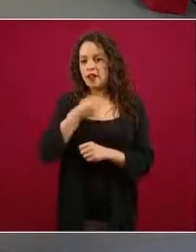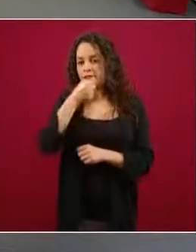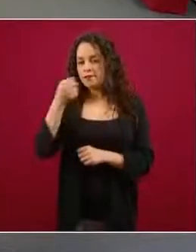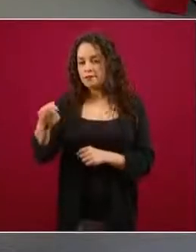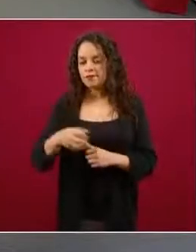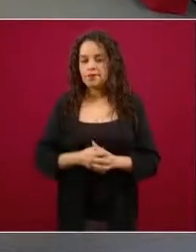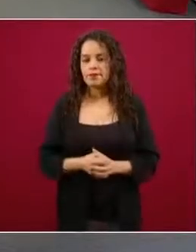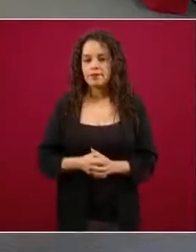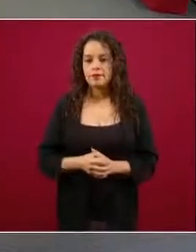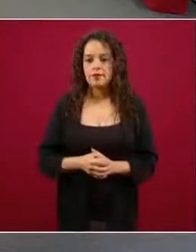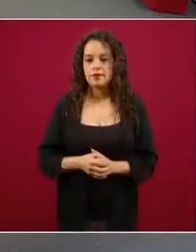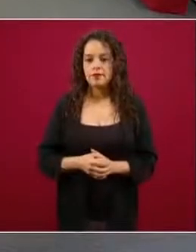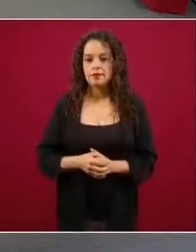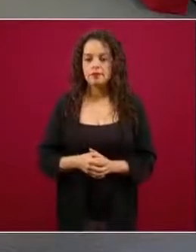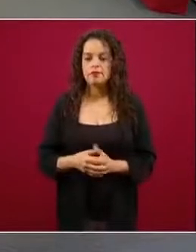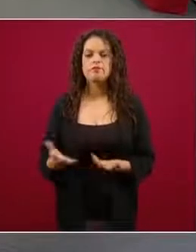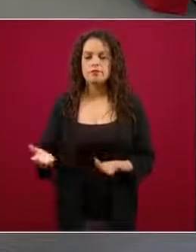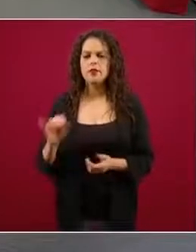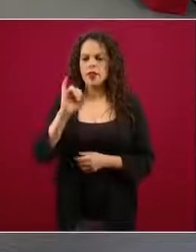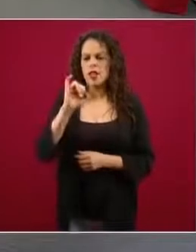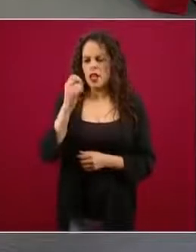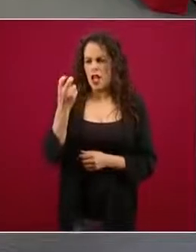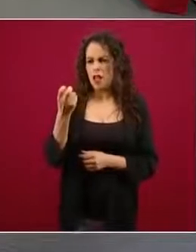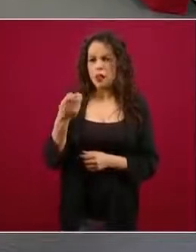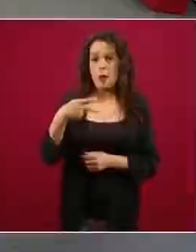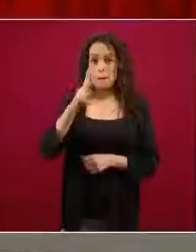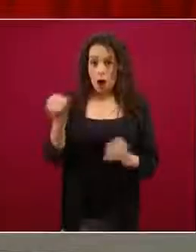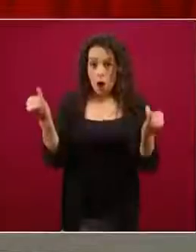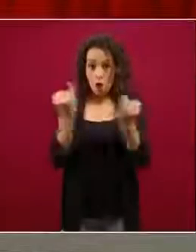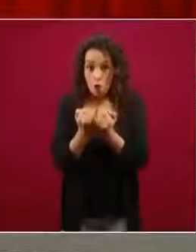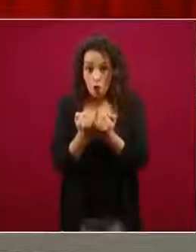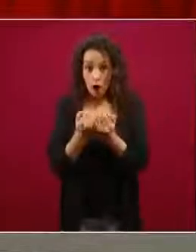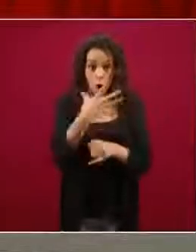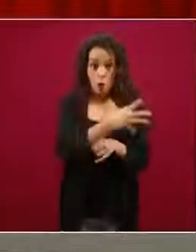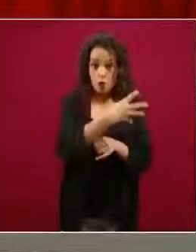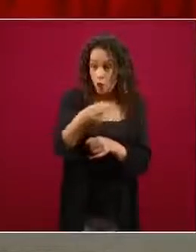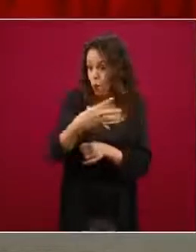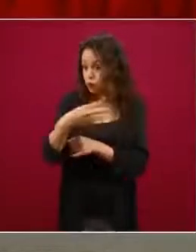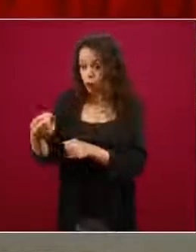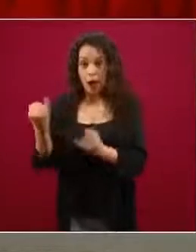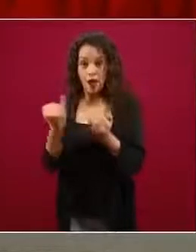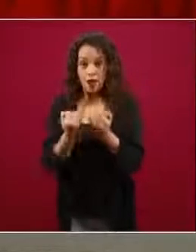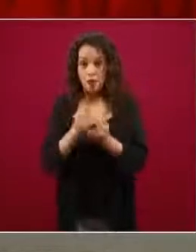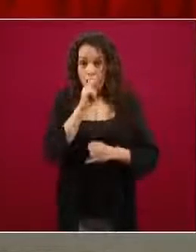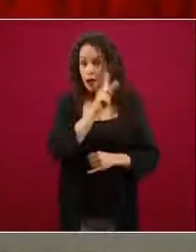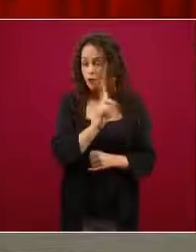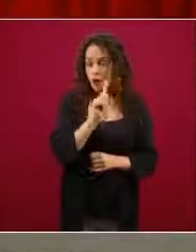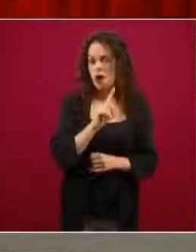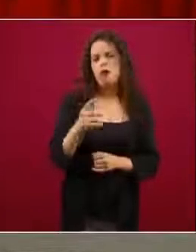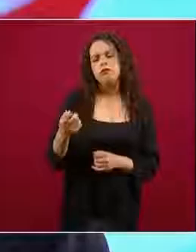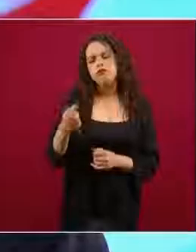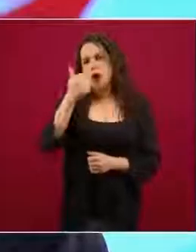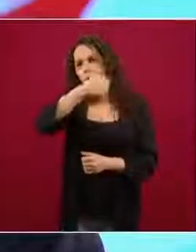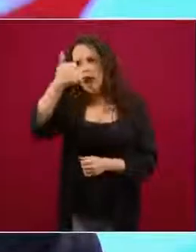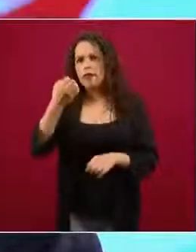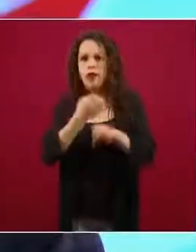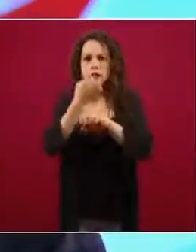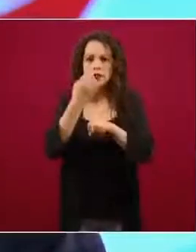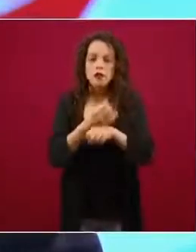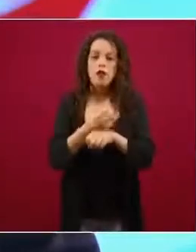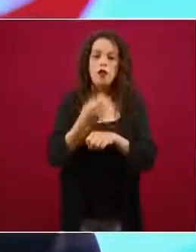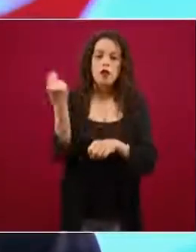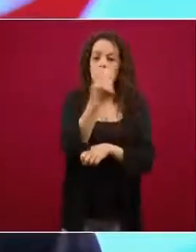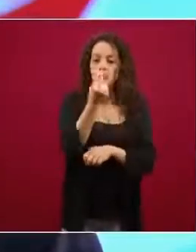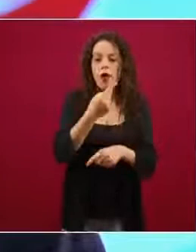La idea es esa, no necesariamente tienen que ser idénticos los programas, debido a que cada entidad federativa, cada estado tiene necesidades